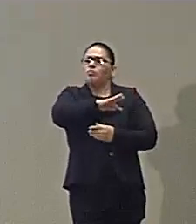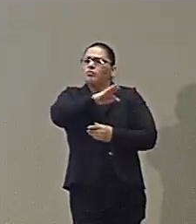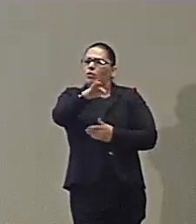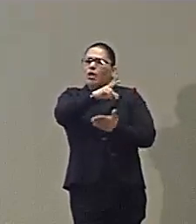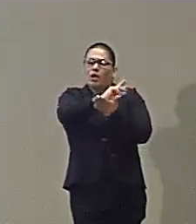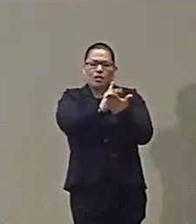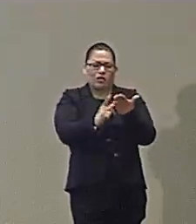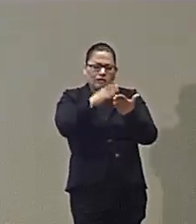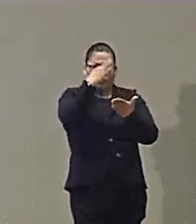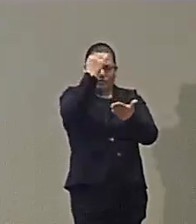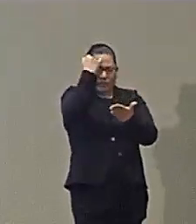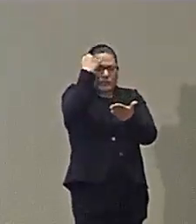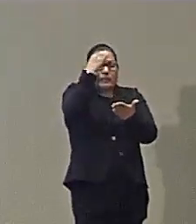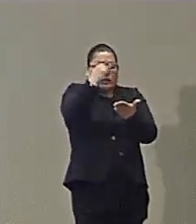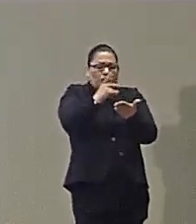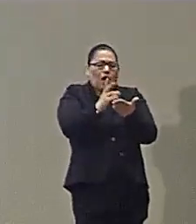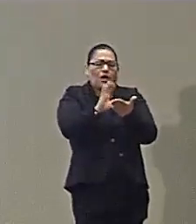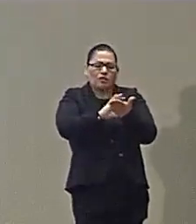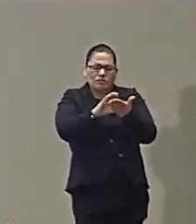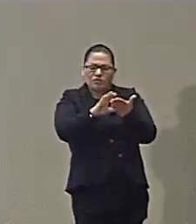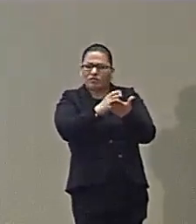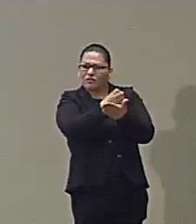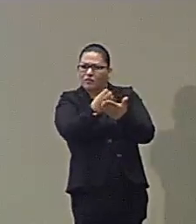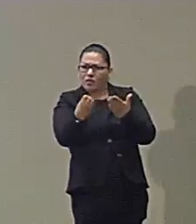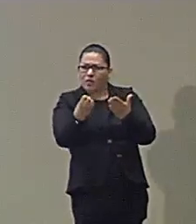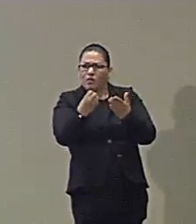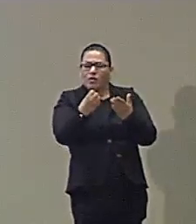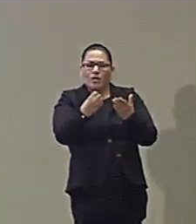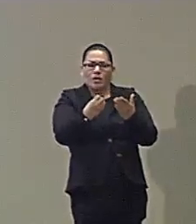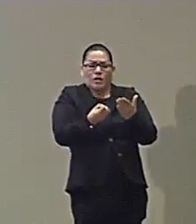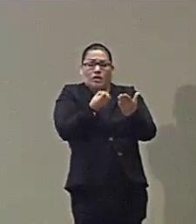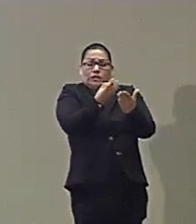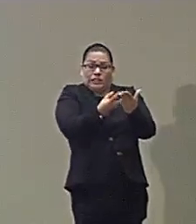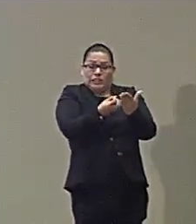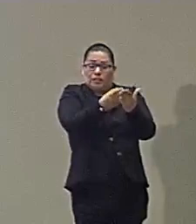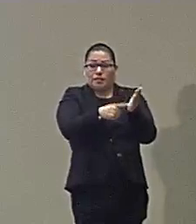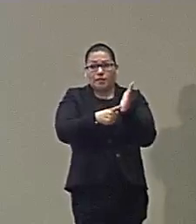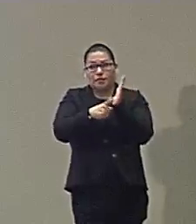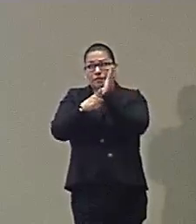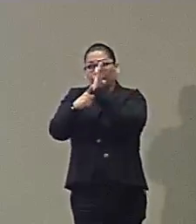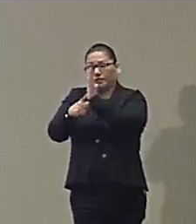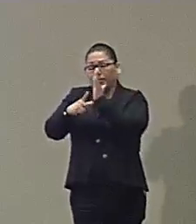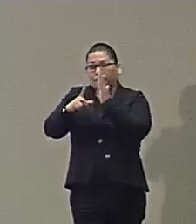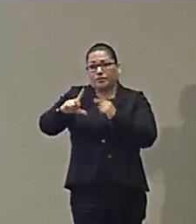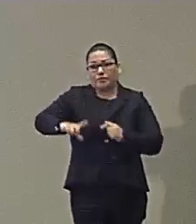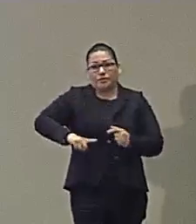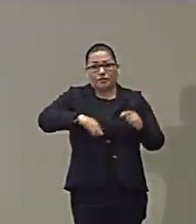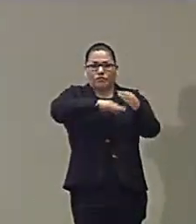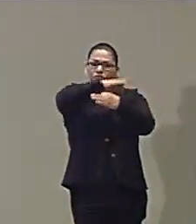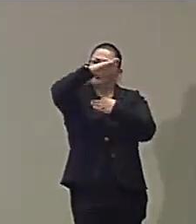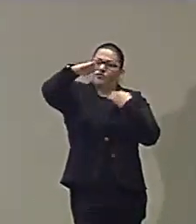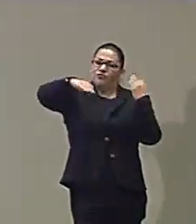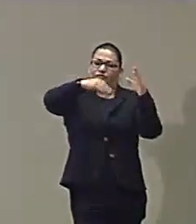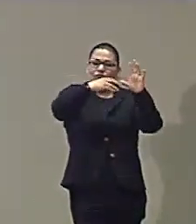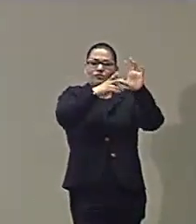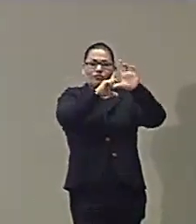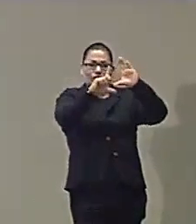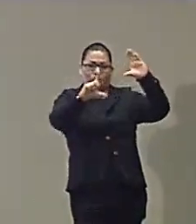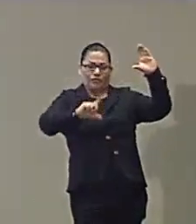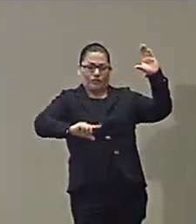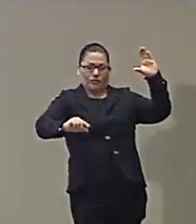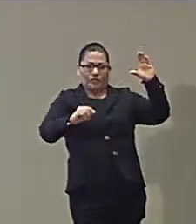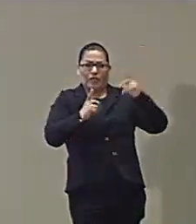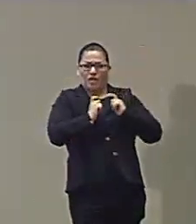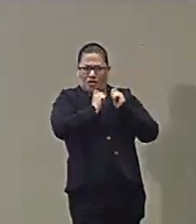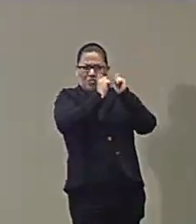propuestas y nos puedan hacer propuestas importantes a todos los estados porque estamos muy interesados yo creo que sí